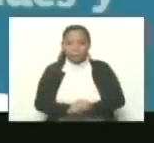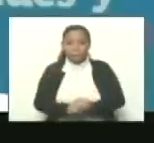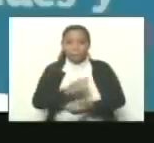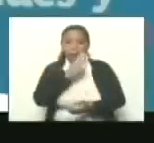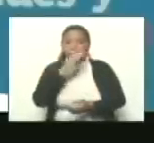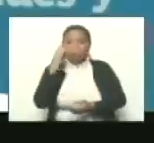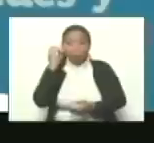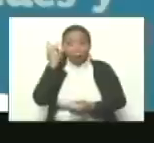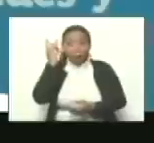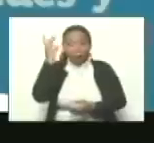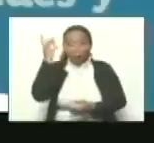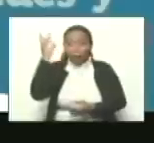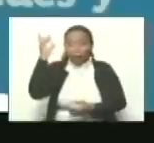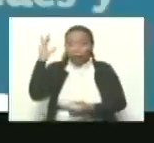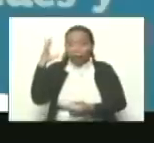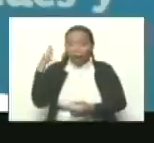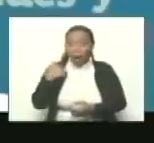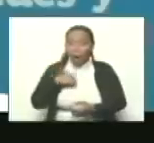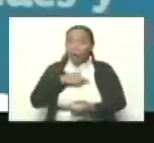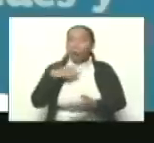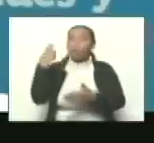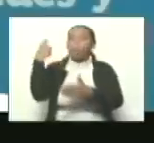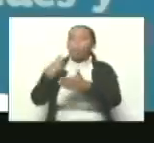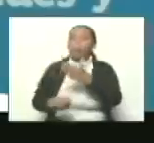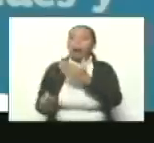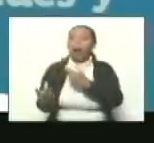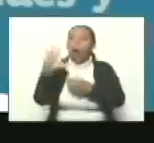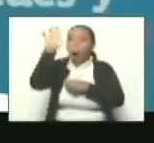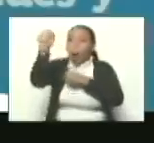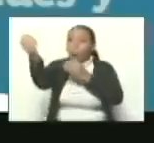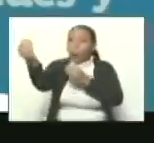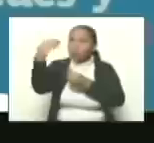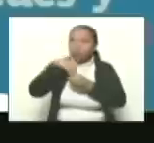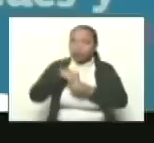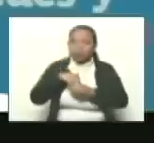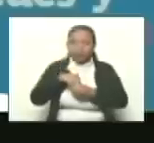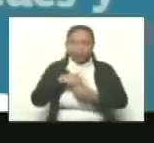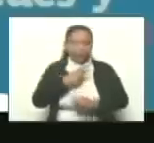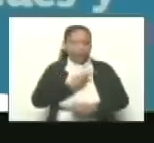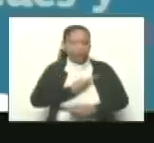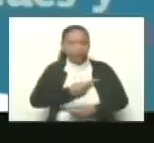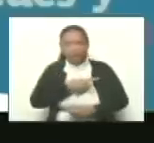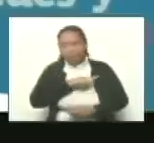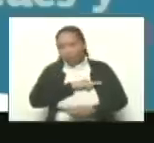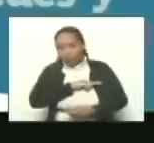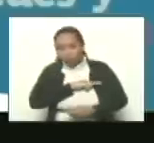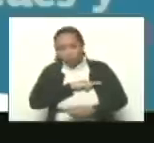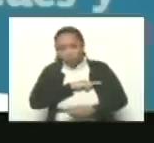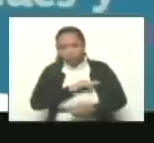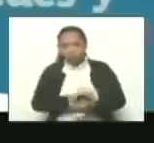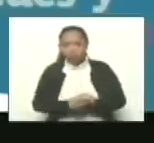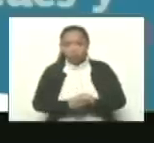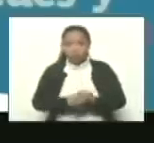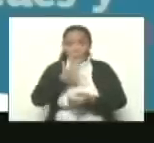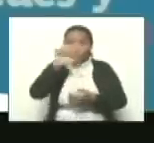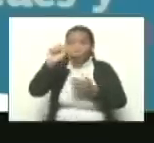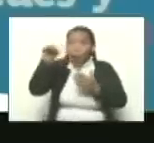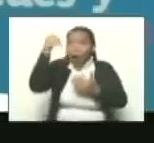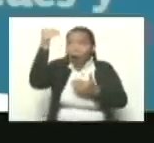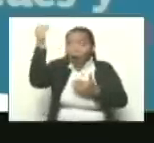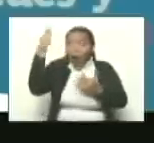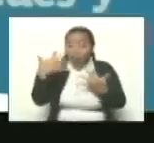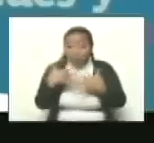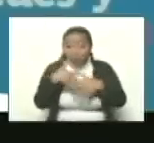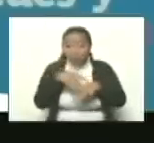ahí que nosotros prohibimos la importación. Falso, falso. Las importaciones